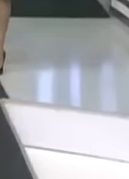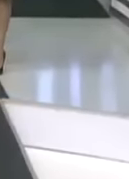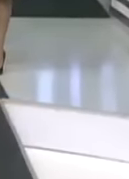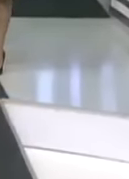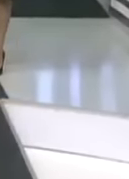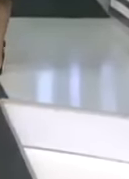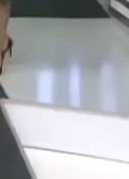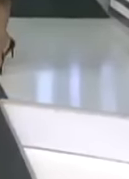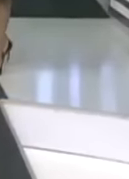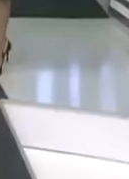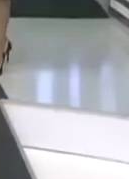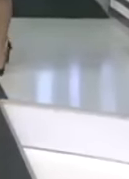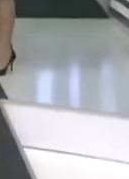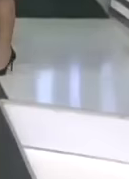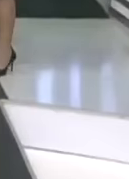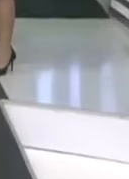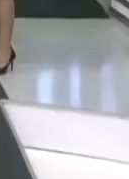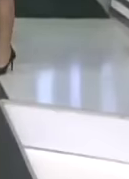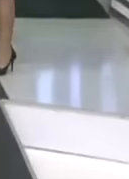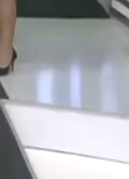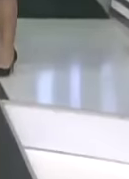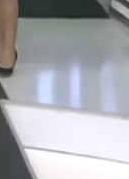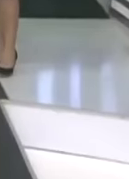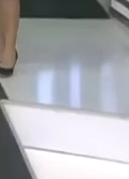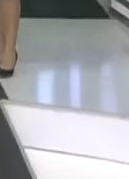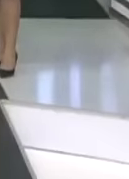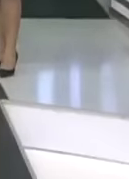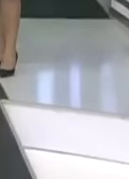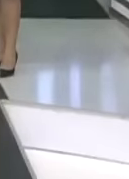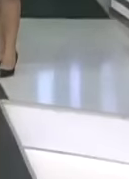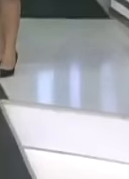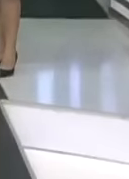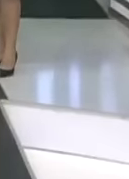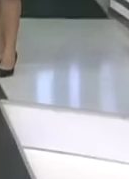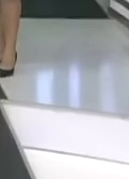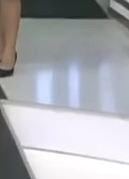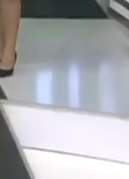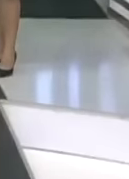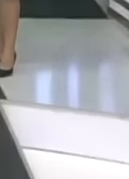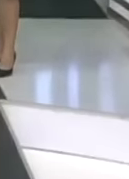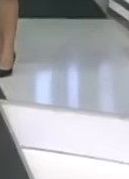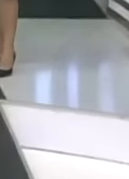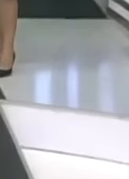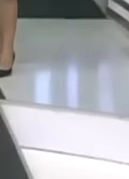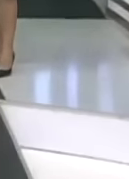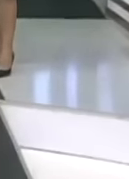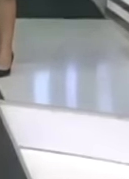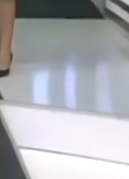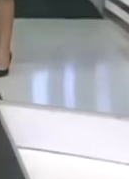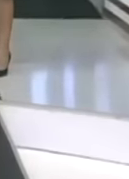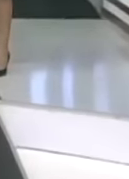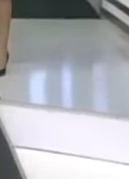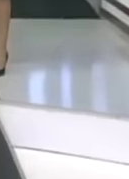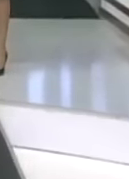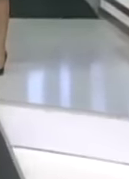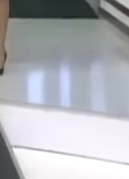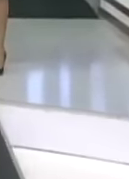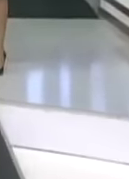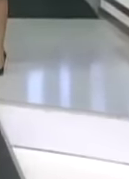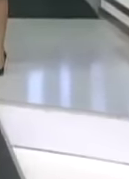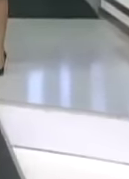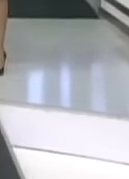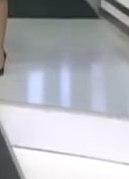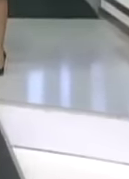jornada además que estuvo marcada por el programa número 25 de Con Maduro Más. El jefe de Estado hizo un paseo de lo que ha sido, sin duda alguna, una